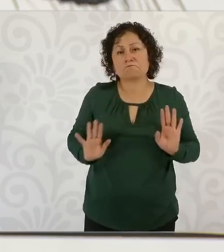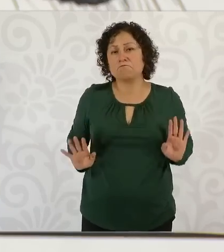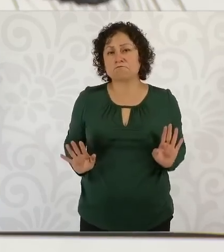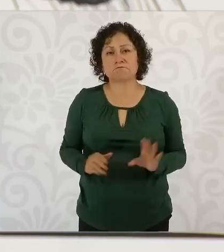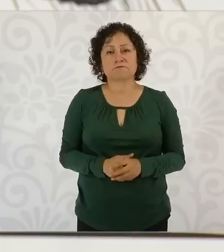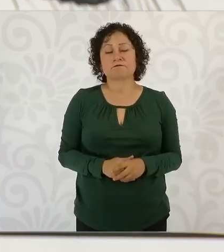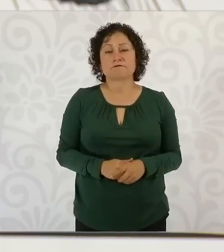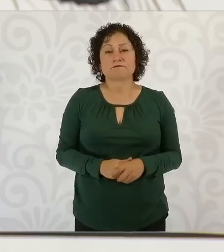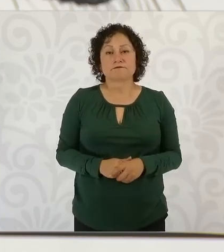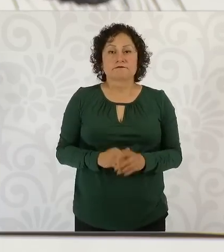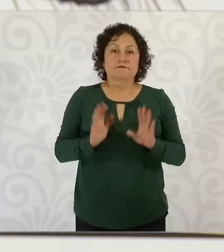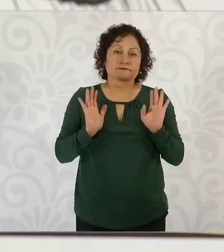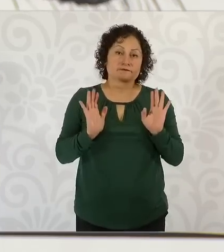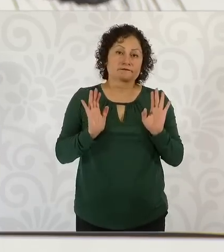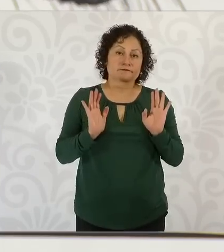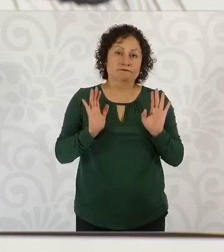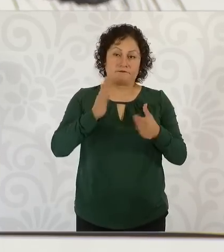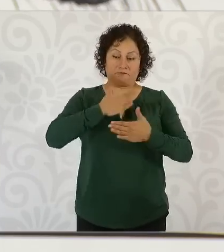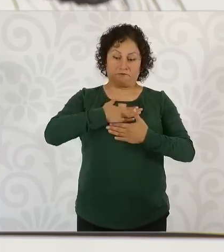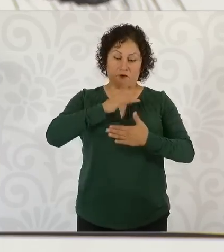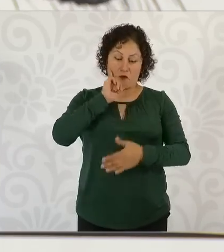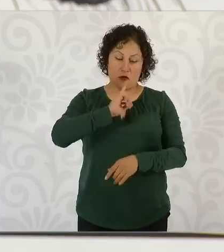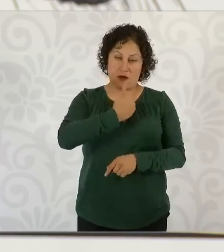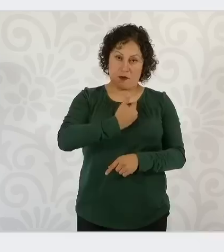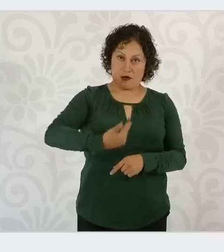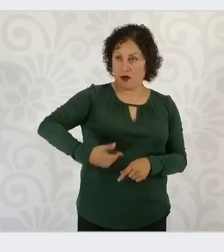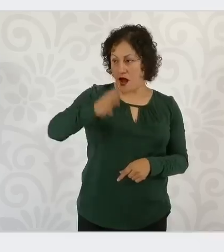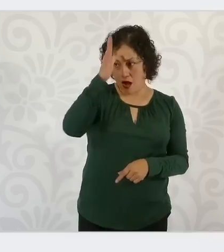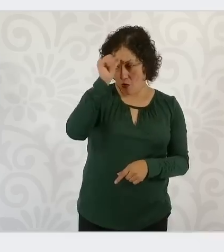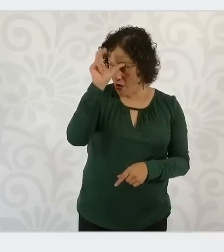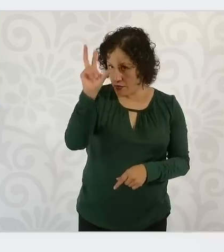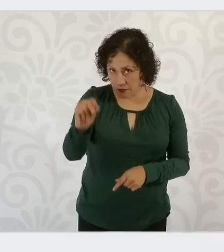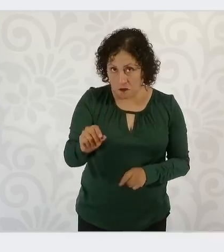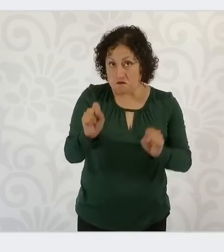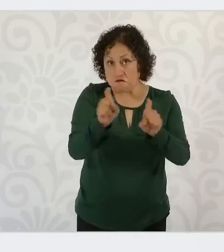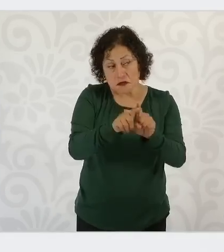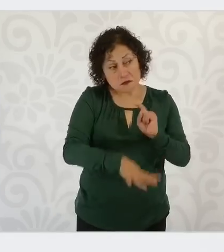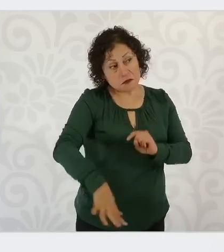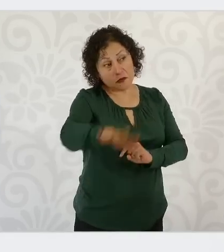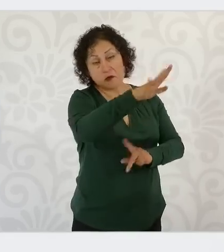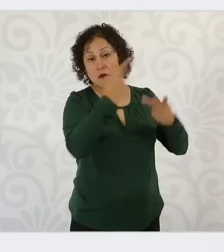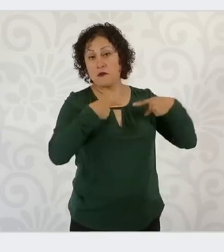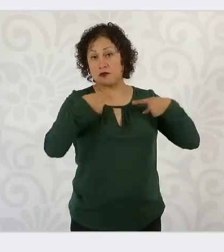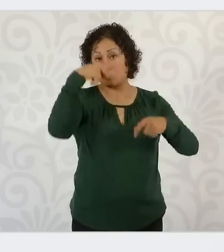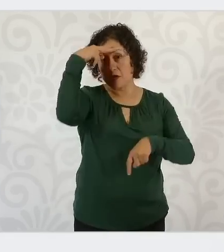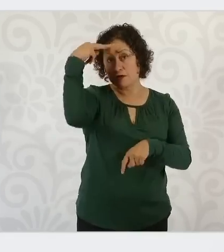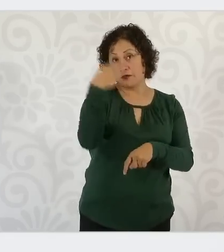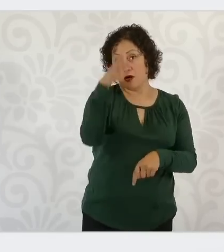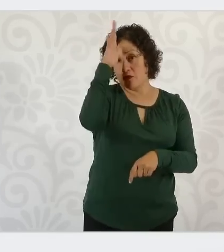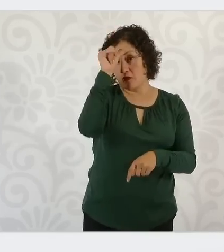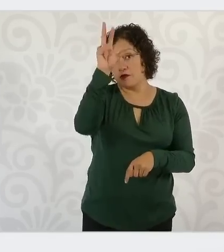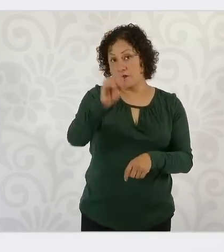Y no está de acuerdo solo la presidenta, sino el pueblo de México, porque si no, hace un año no